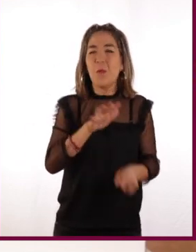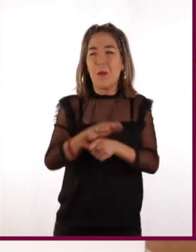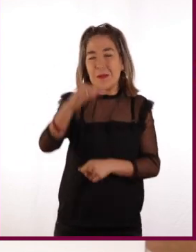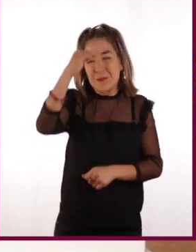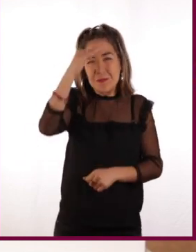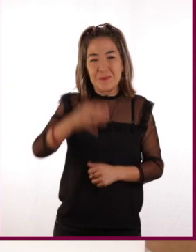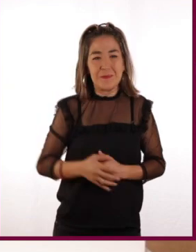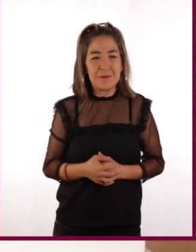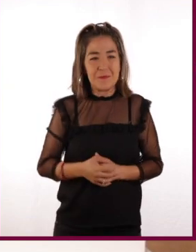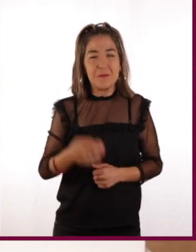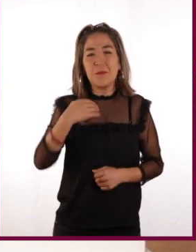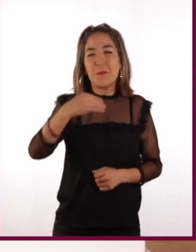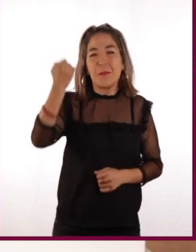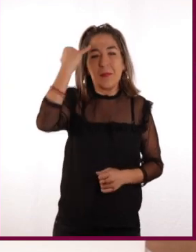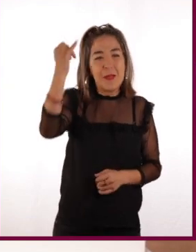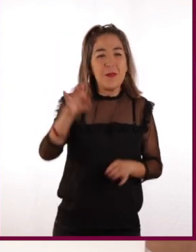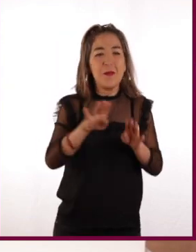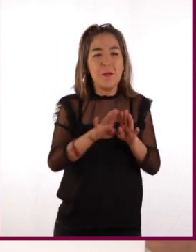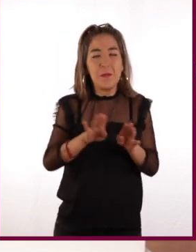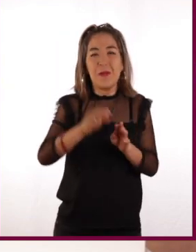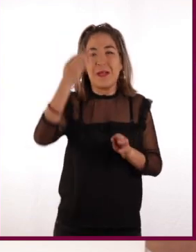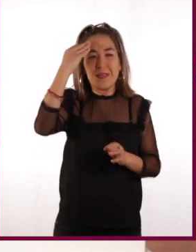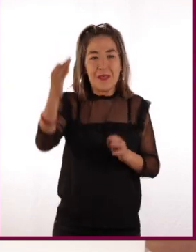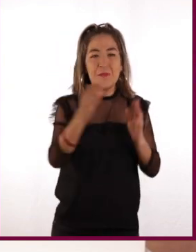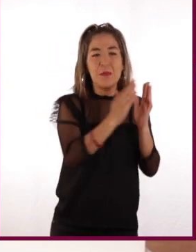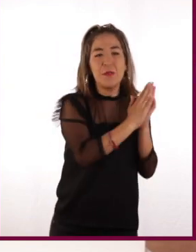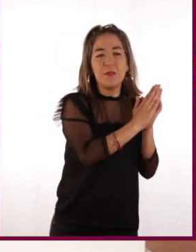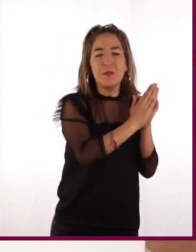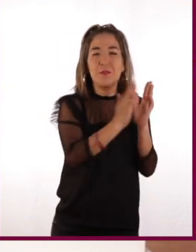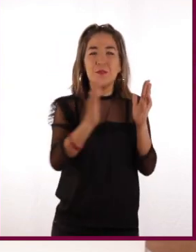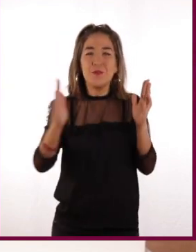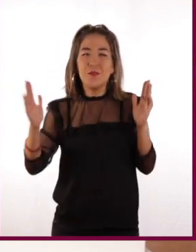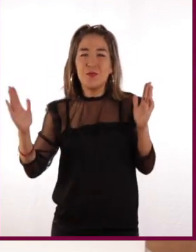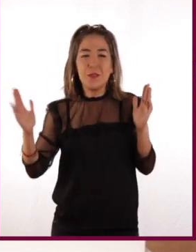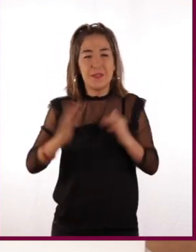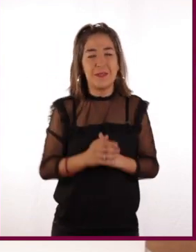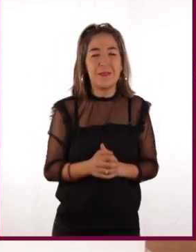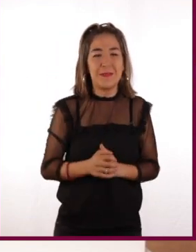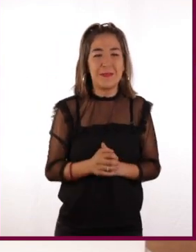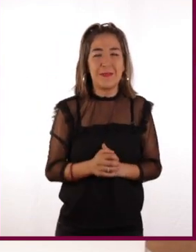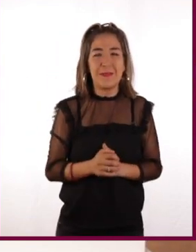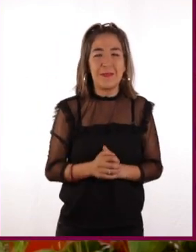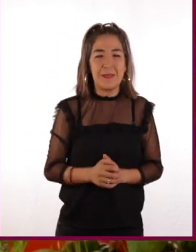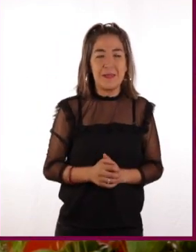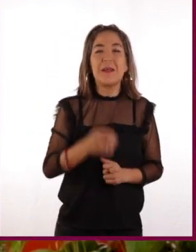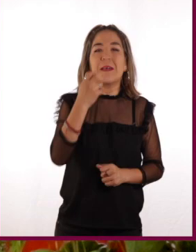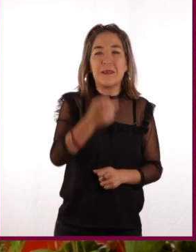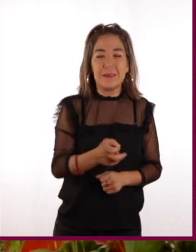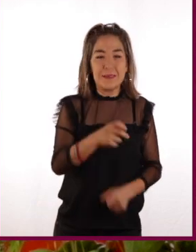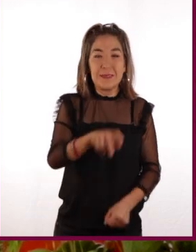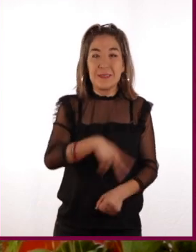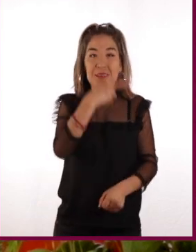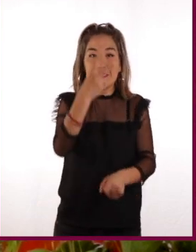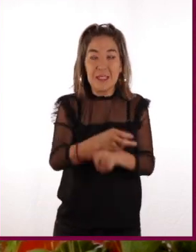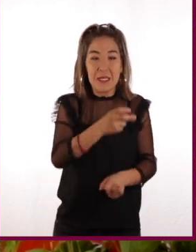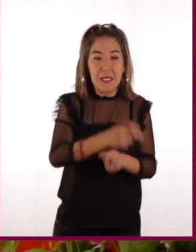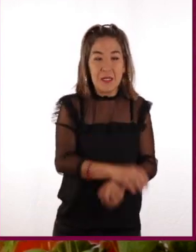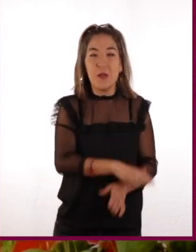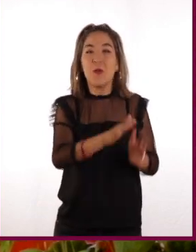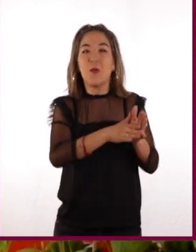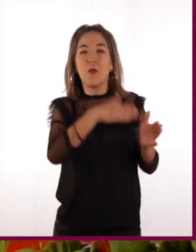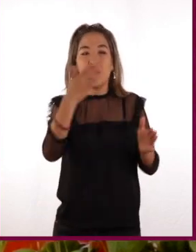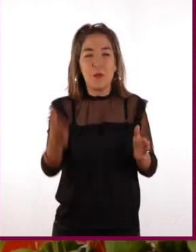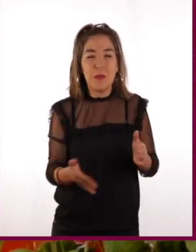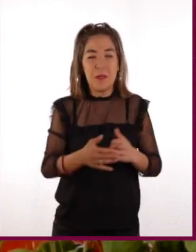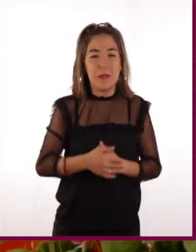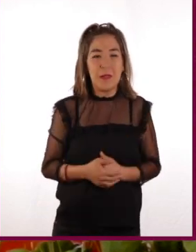espera, voy a adivinar. Me imagino que vamos a ir cronológicamente, ¿no? Sí, sí. Ok, muy bien. Entonces, esta segunda fue después